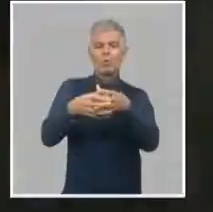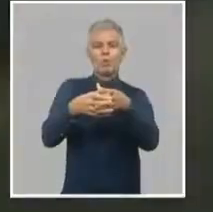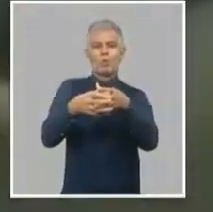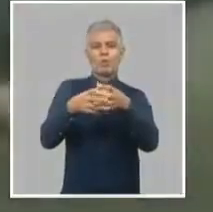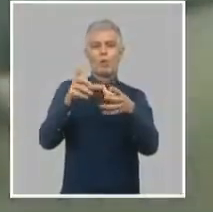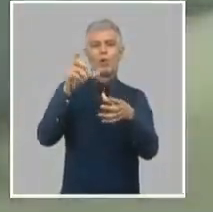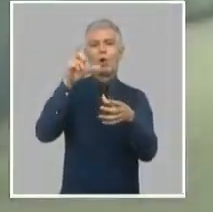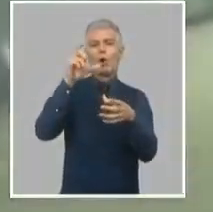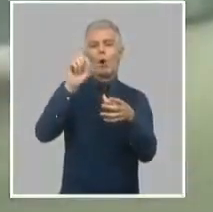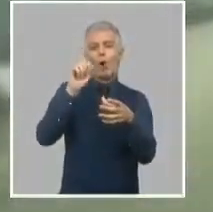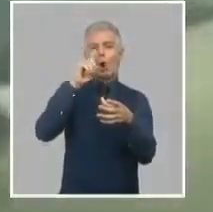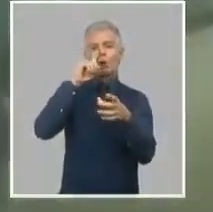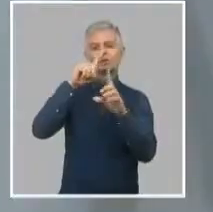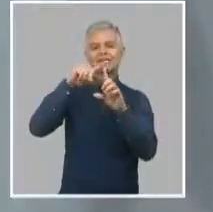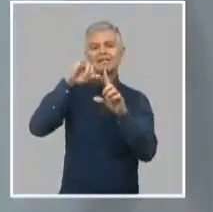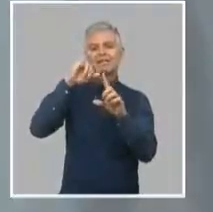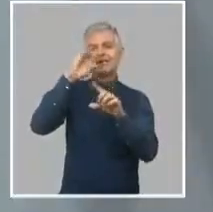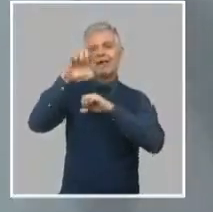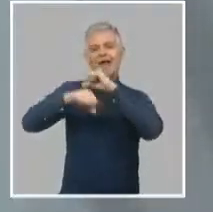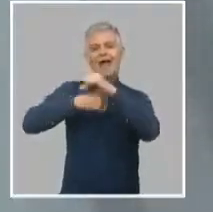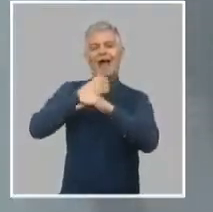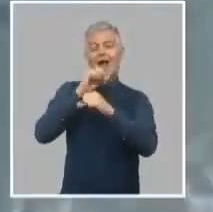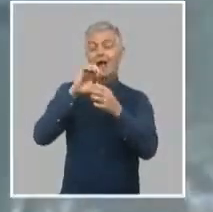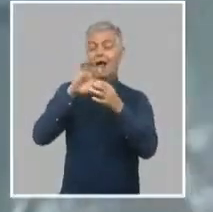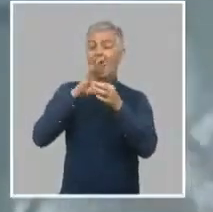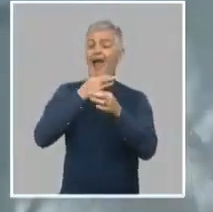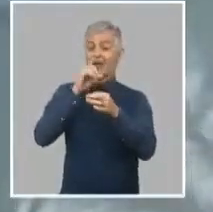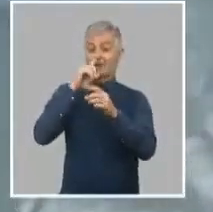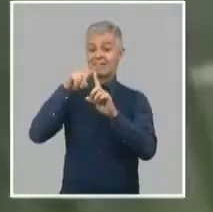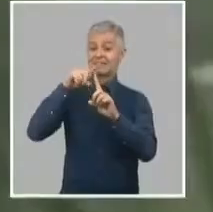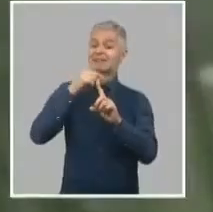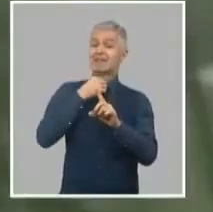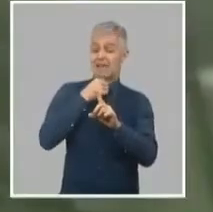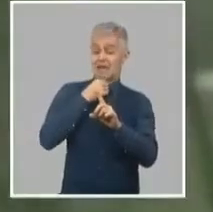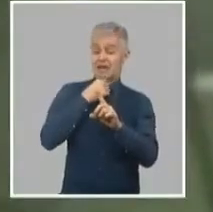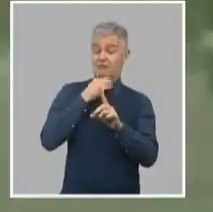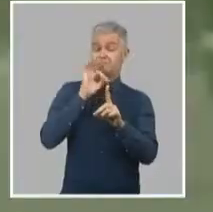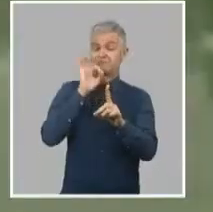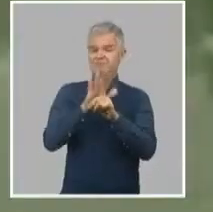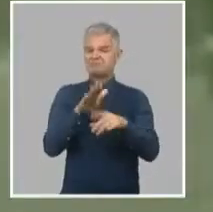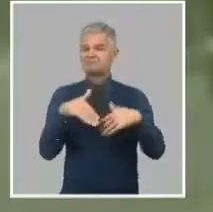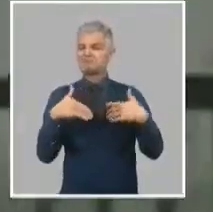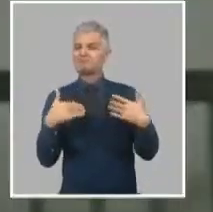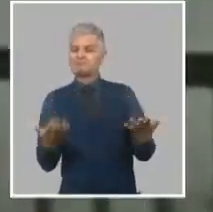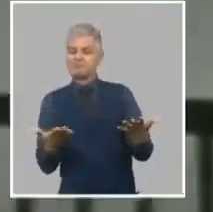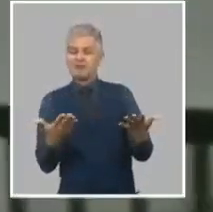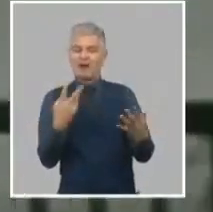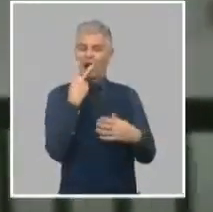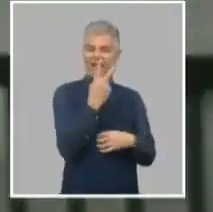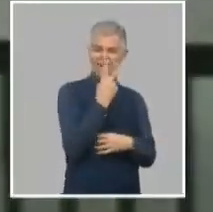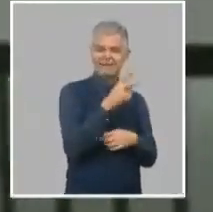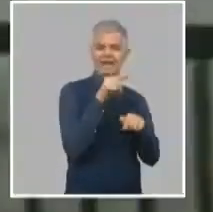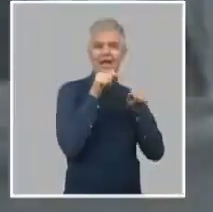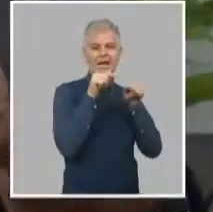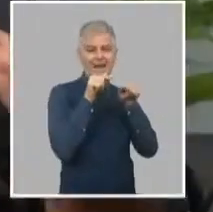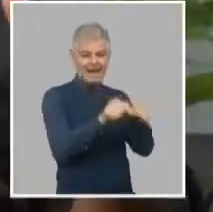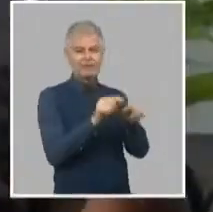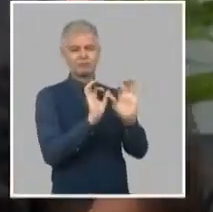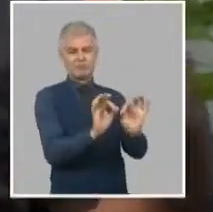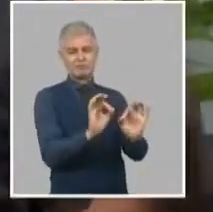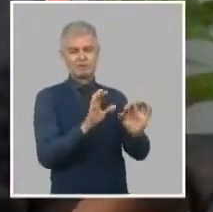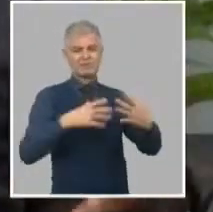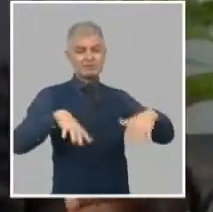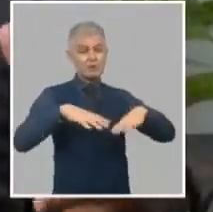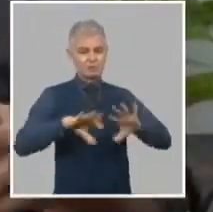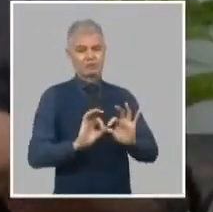contingente que en lo adelante se va a encargar de cubrir este tipo de acciones. Pero ese